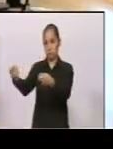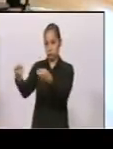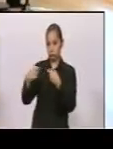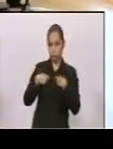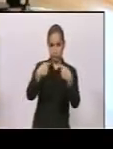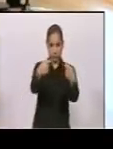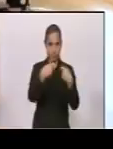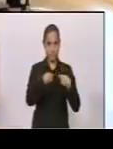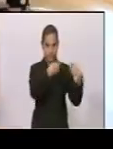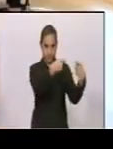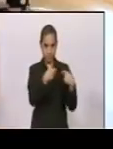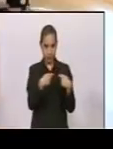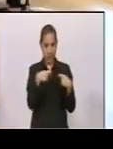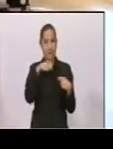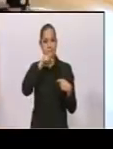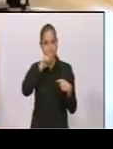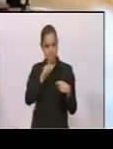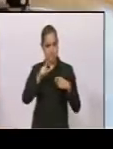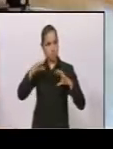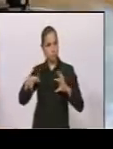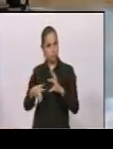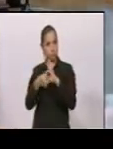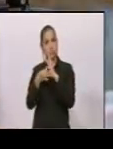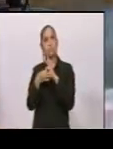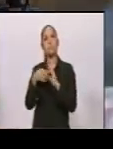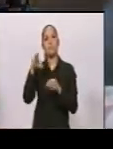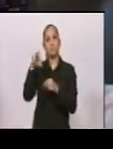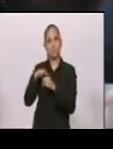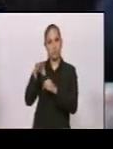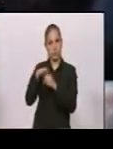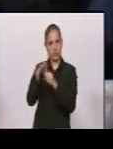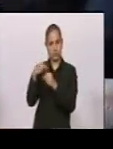relacionados con el proceso electoral federal